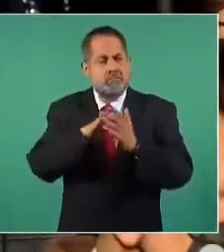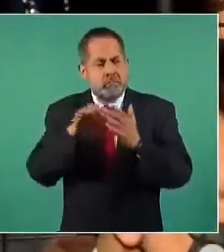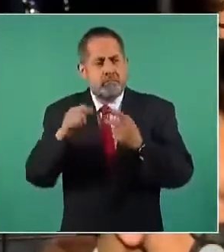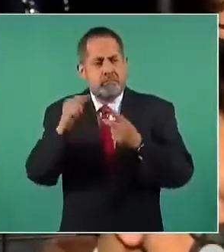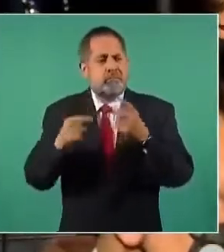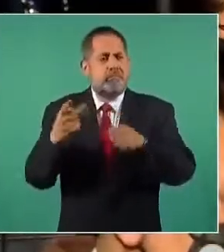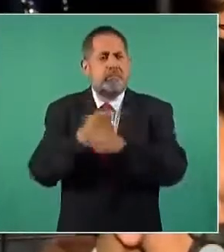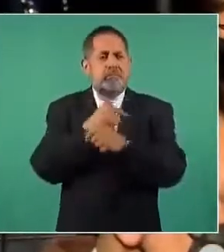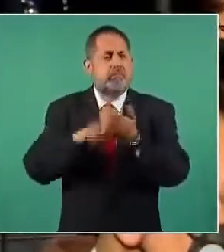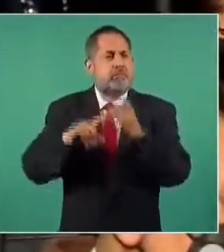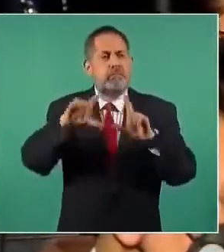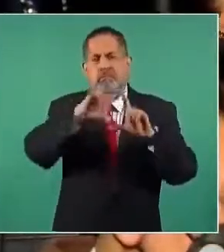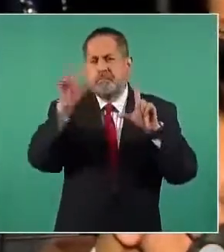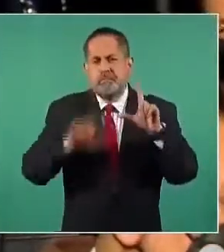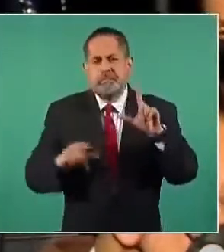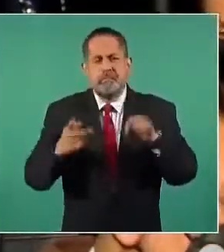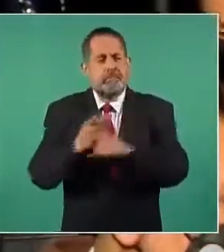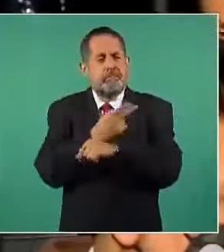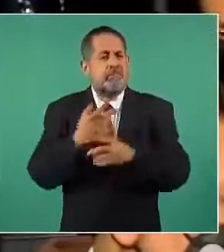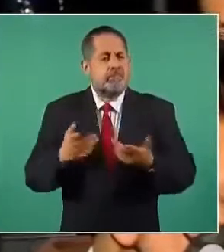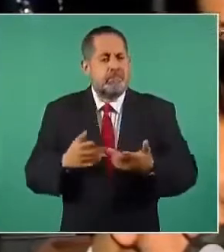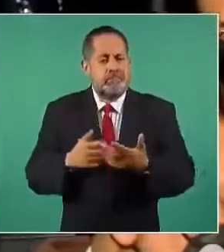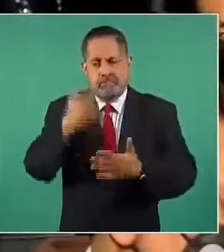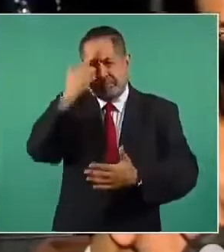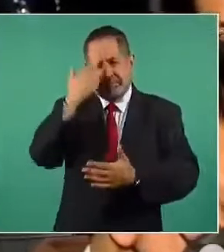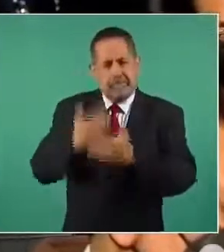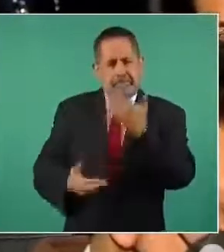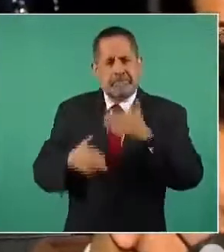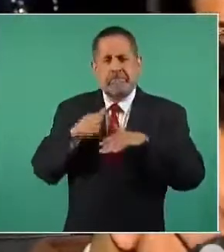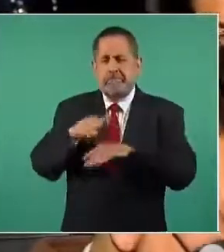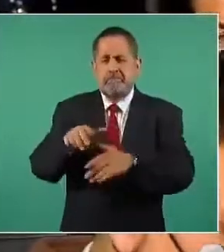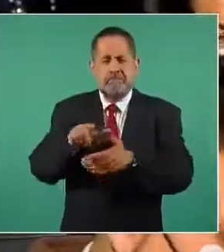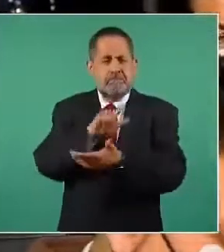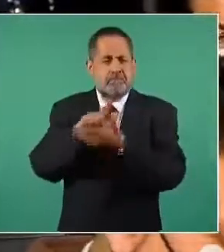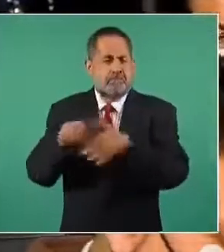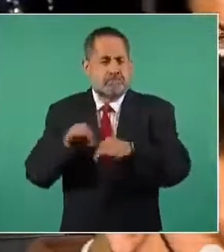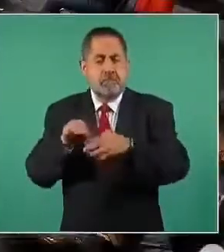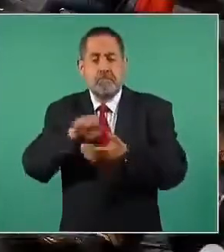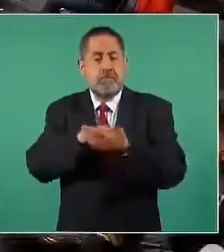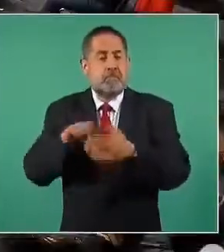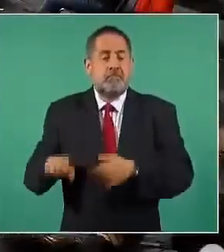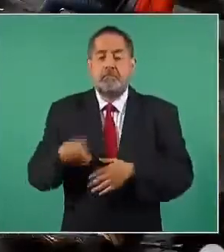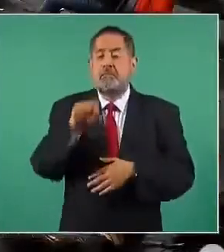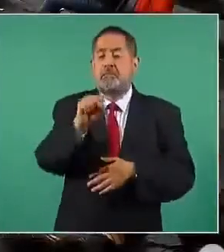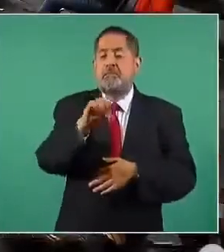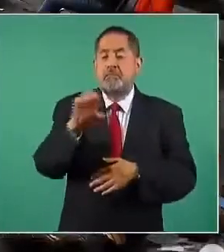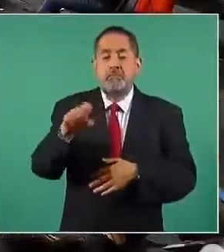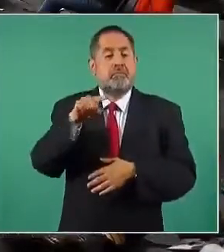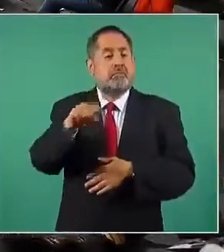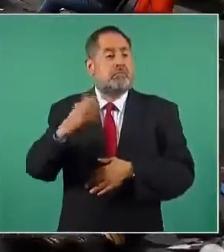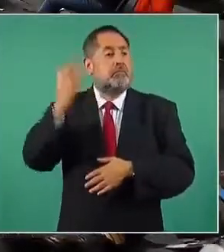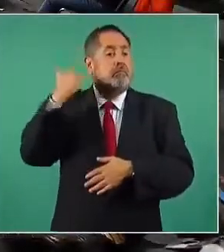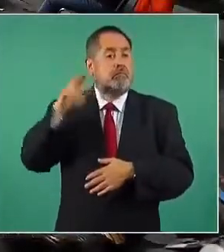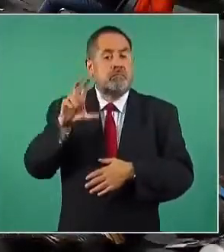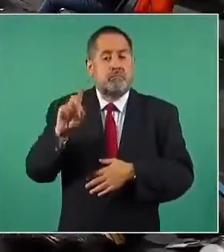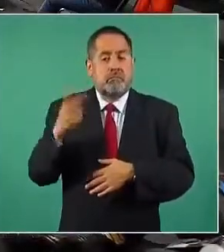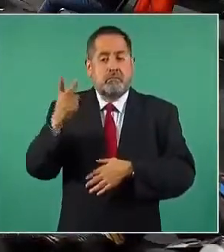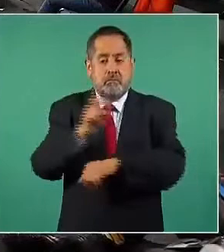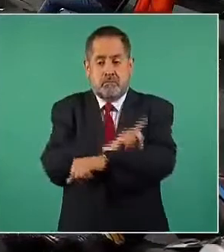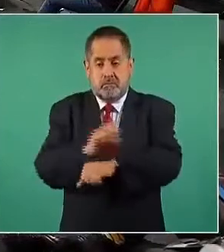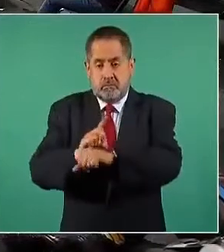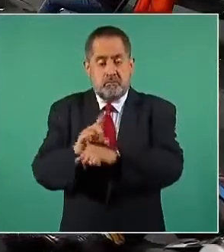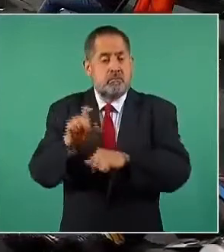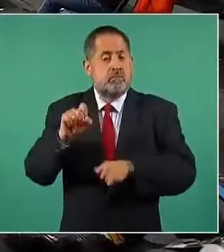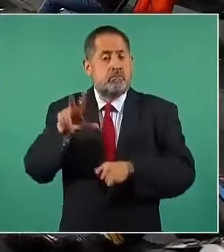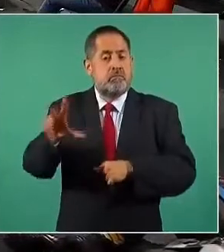lo que ocurre en el país sobre violación de la justicia laboral, como fue en la Secretaría de Economía, donde contaban con 32 delegaciones,